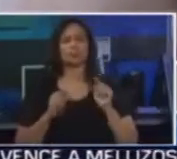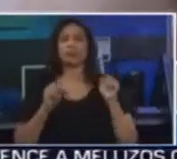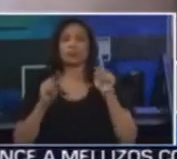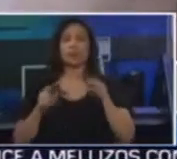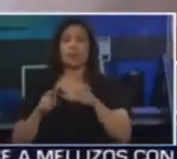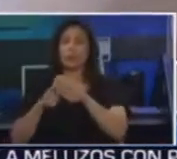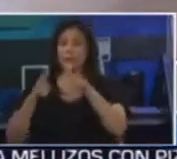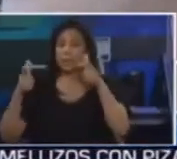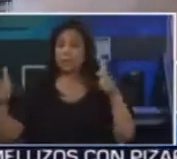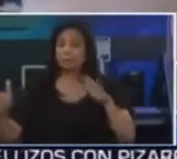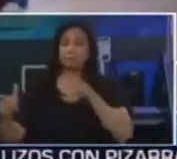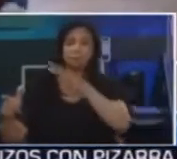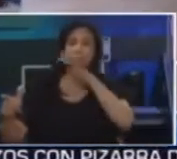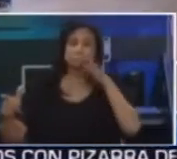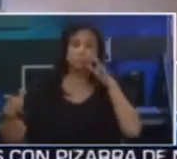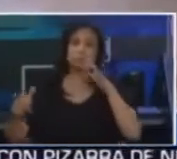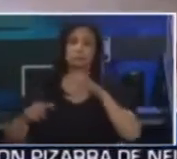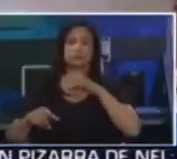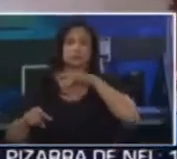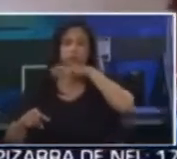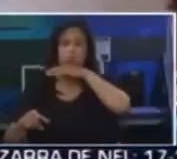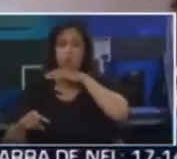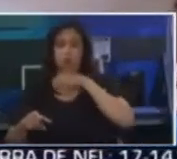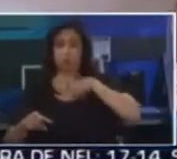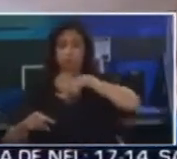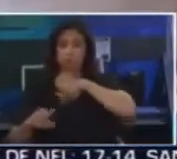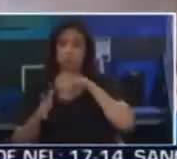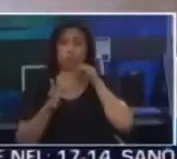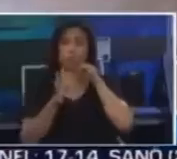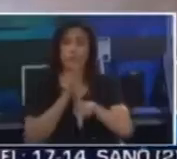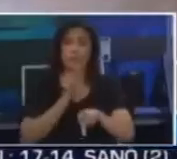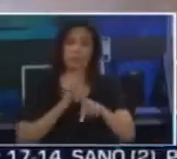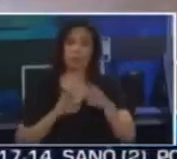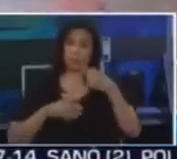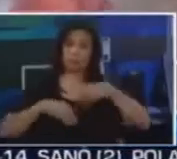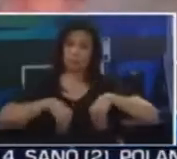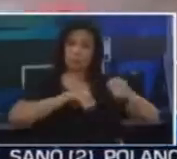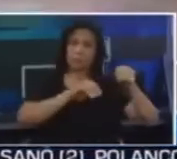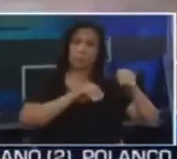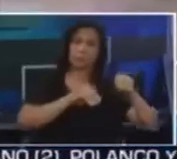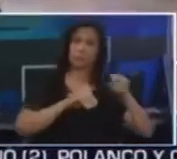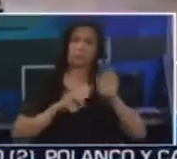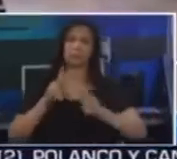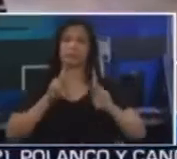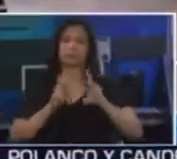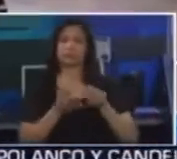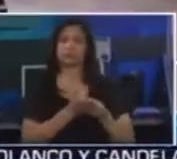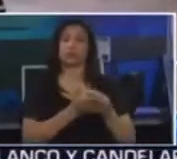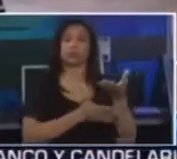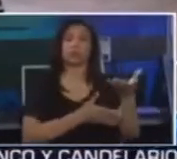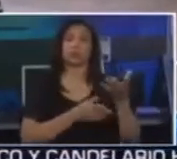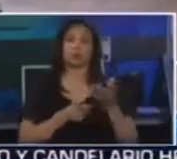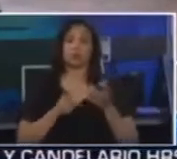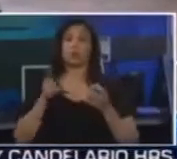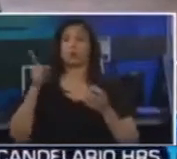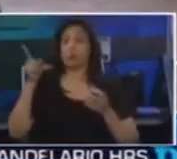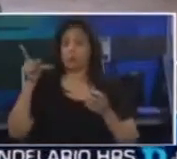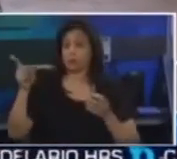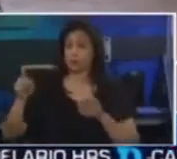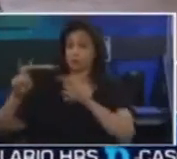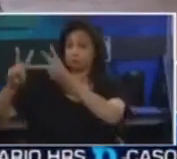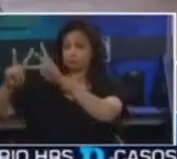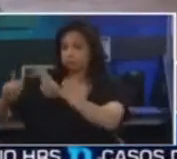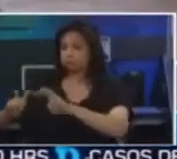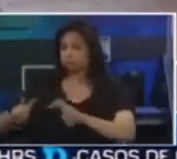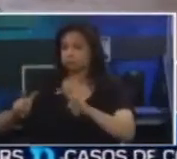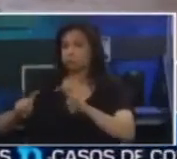grande granja de donde salen los cerdos que nosotros matamos, que nosotros vendimos para que la población lo consuma, y analizar los cerdos a ver